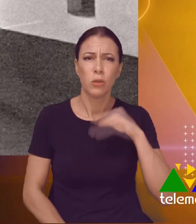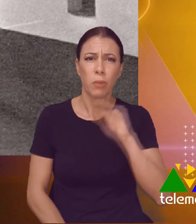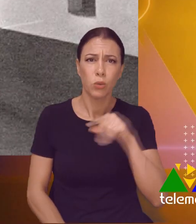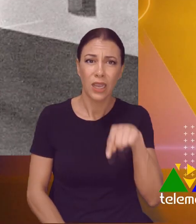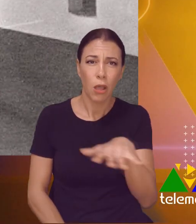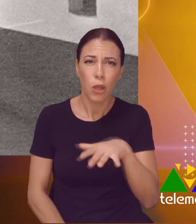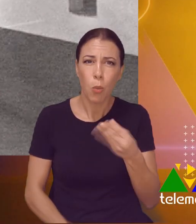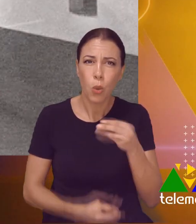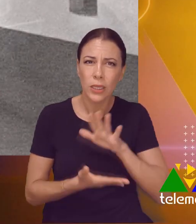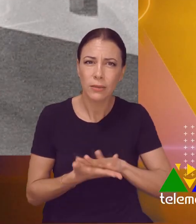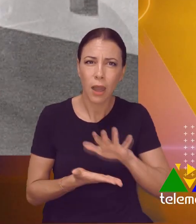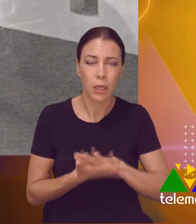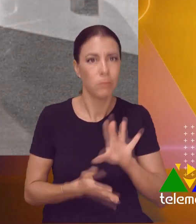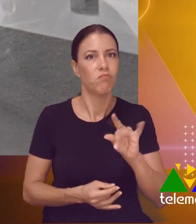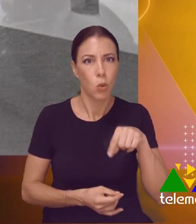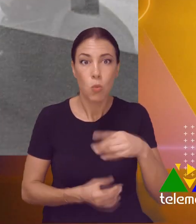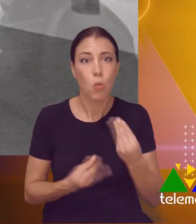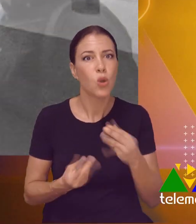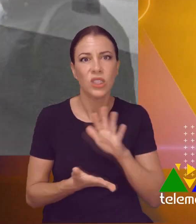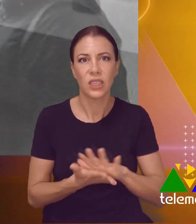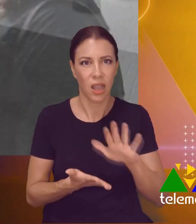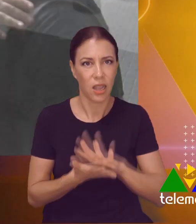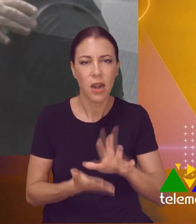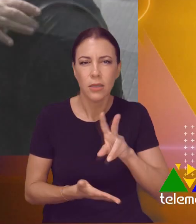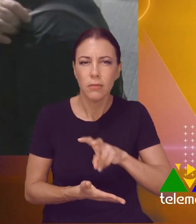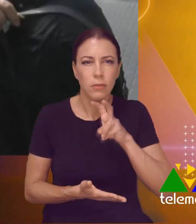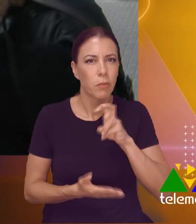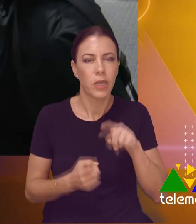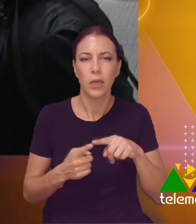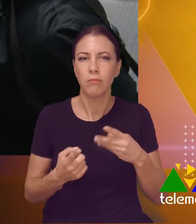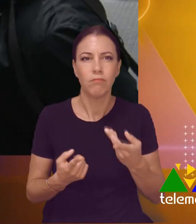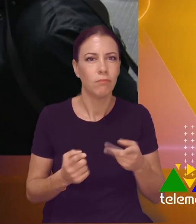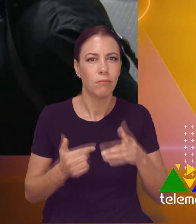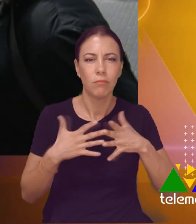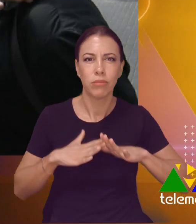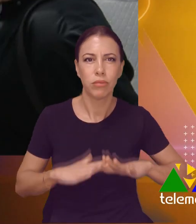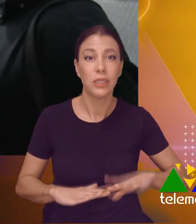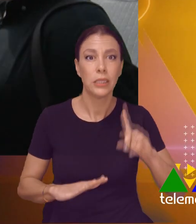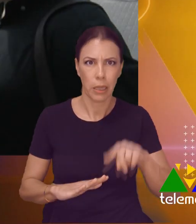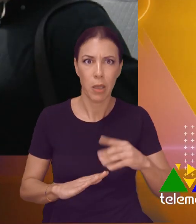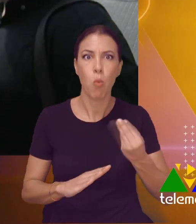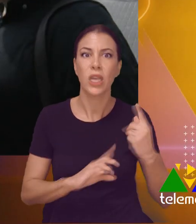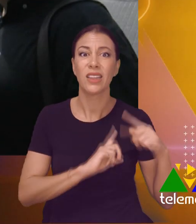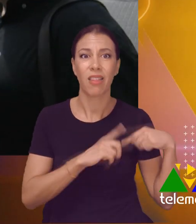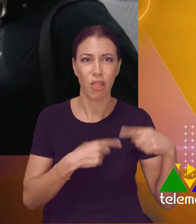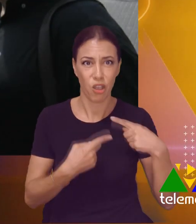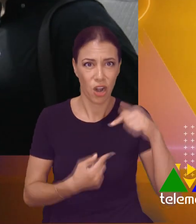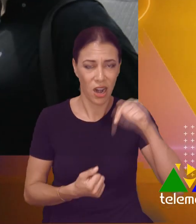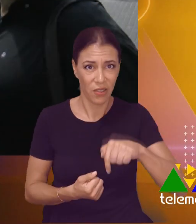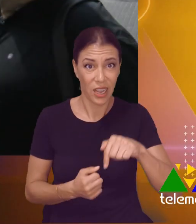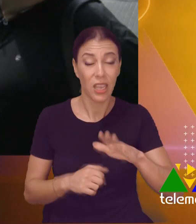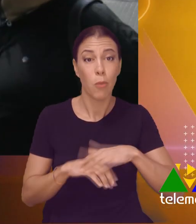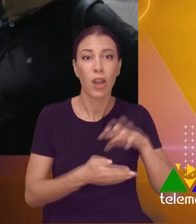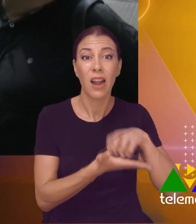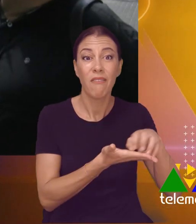muy tranquila, ¿no? Muy tranquila. También se respira aquí ese... Muy tranquila y muy tradicional de Motril. Es